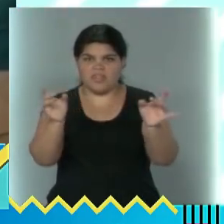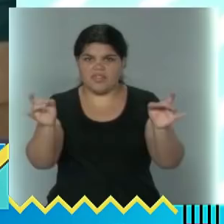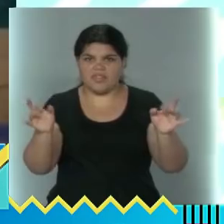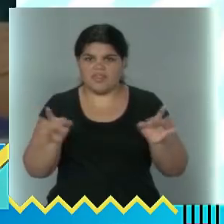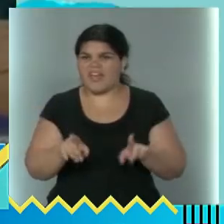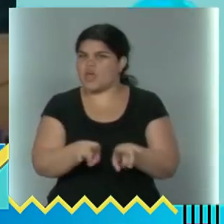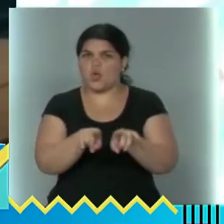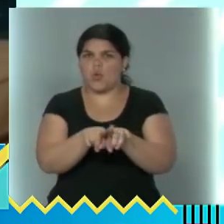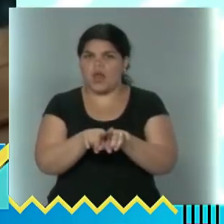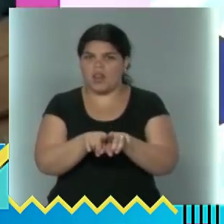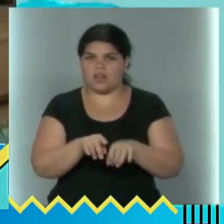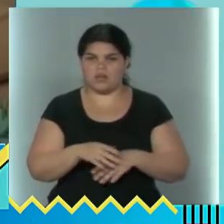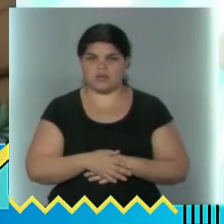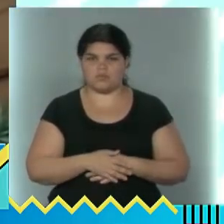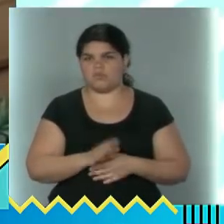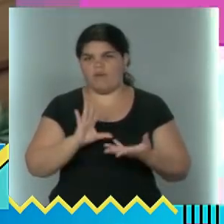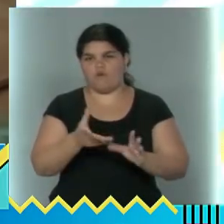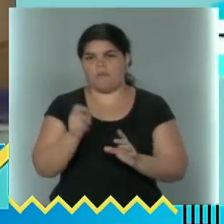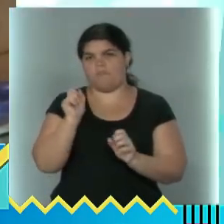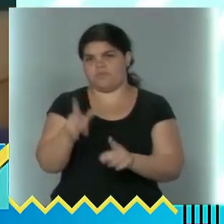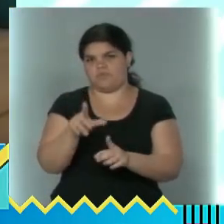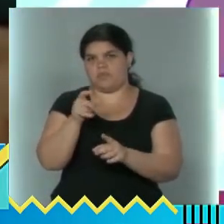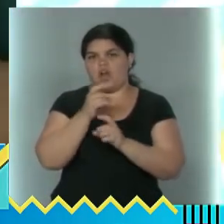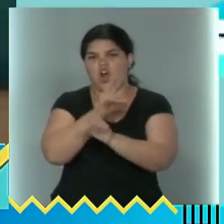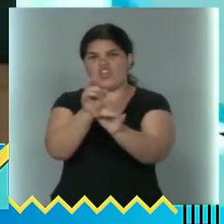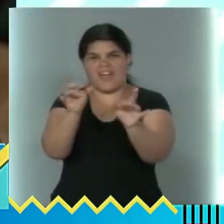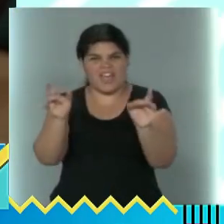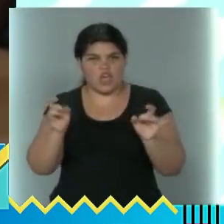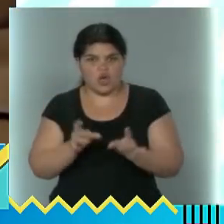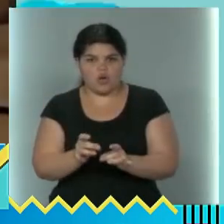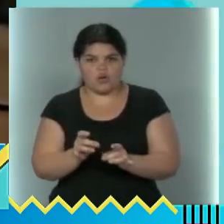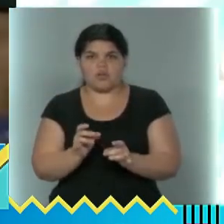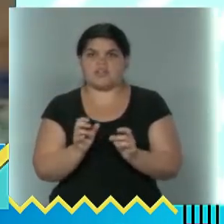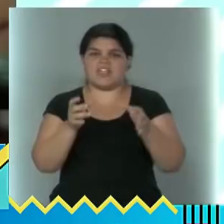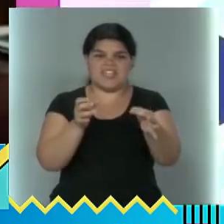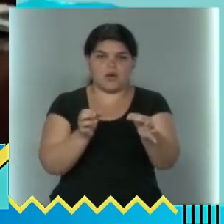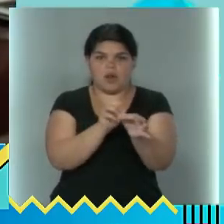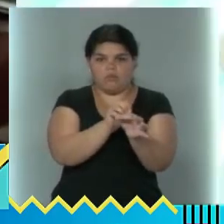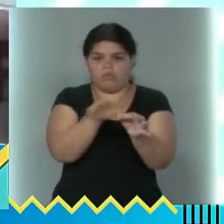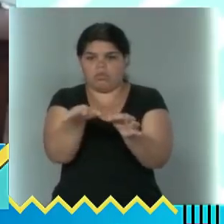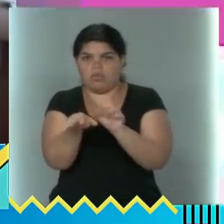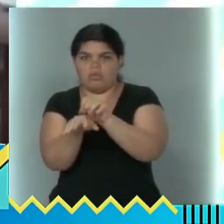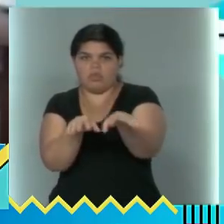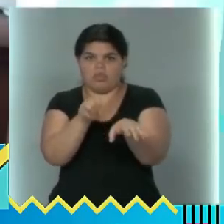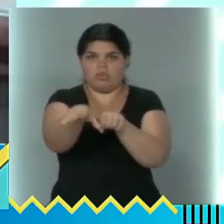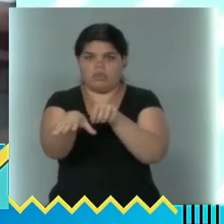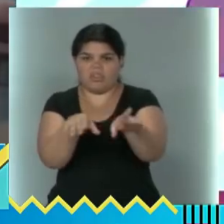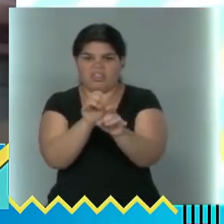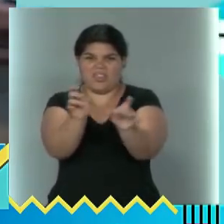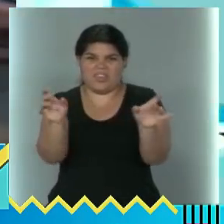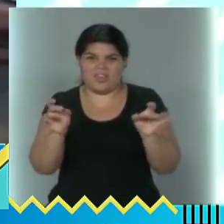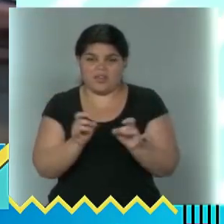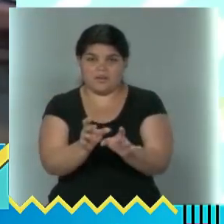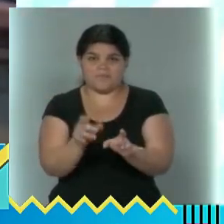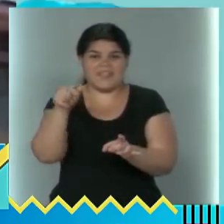de tipo contagio, que tiene un nombre propio, de contagio de una célula a otra. Entonces, por ahora tampoco es un tratamiento que